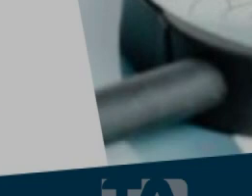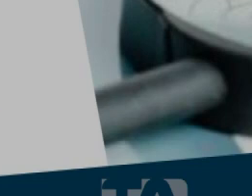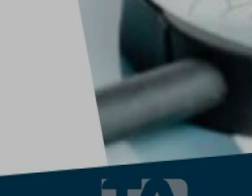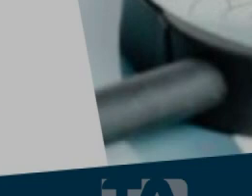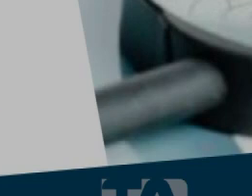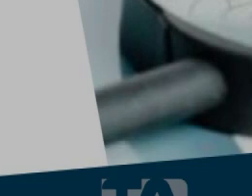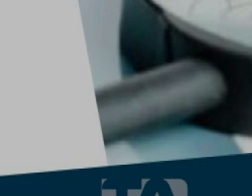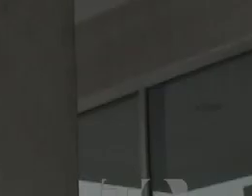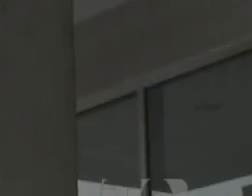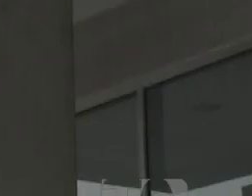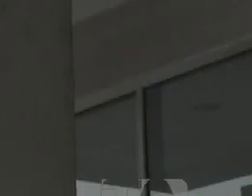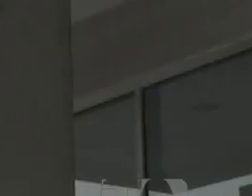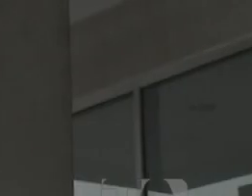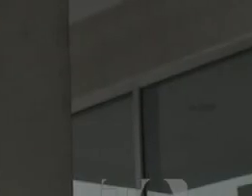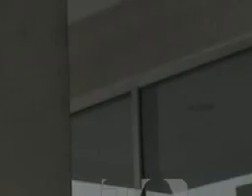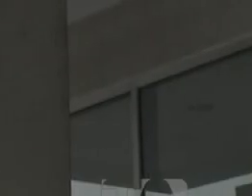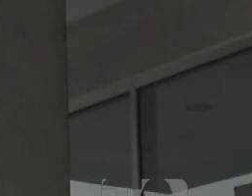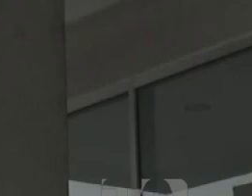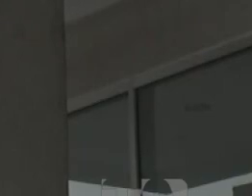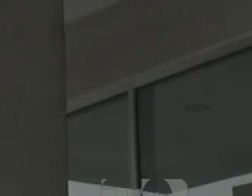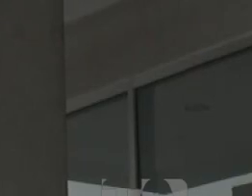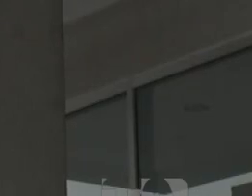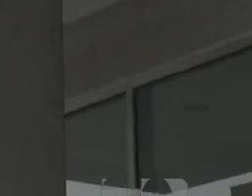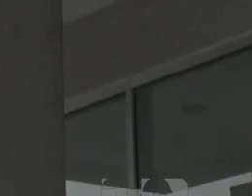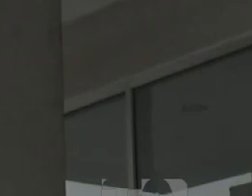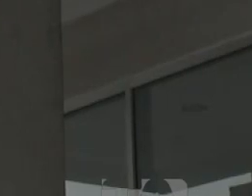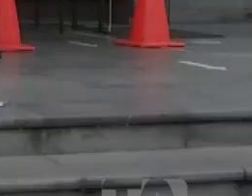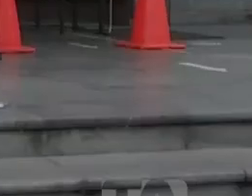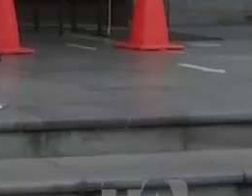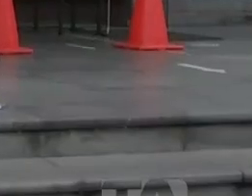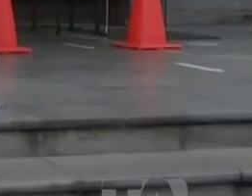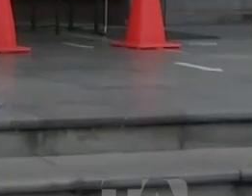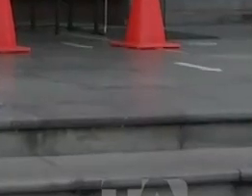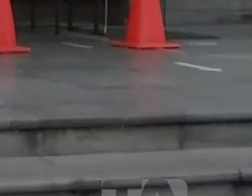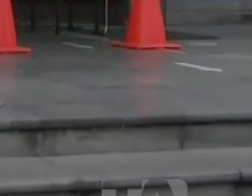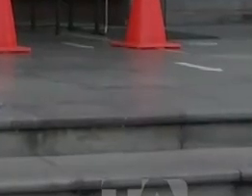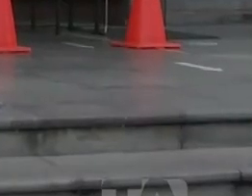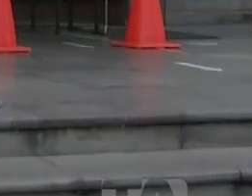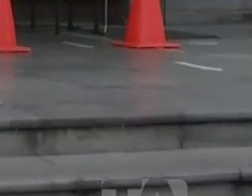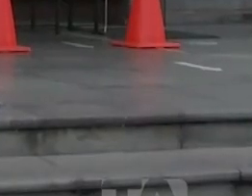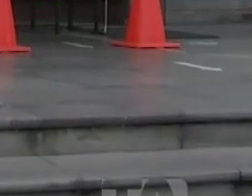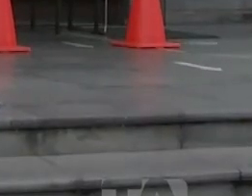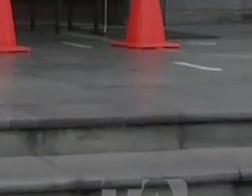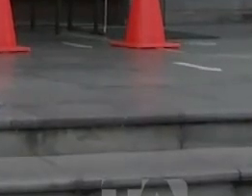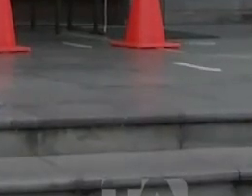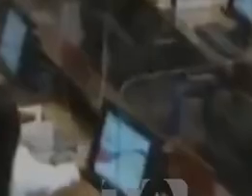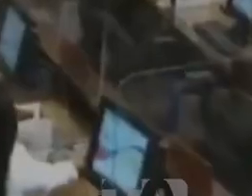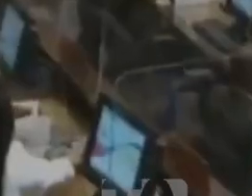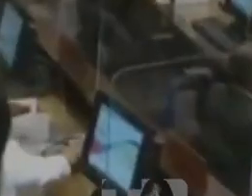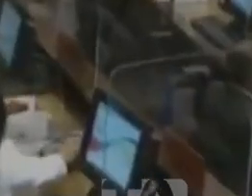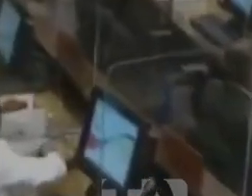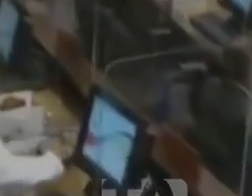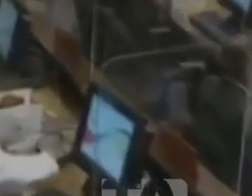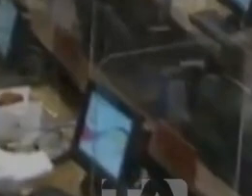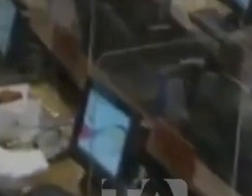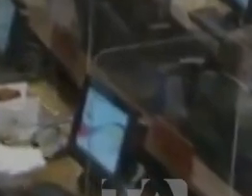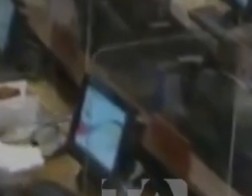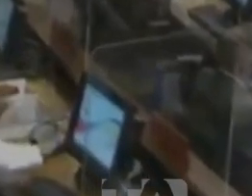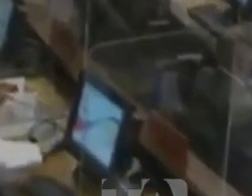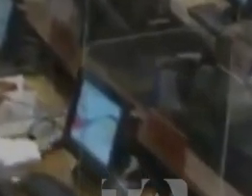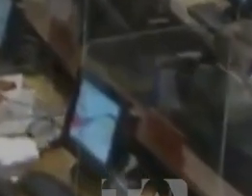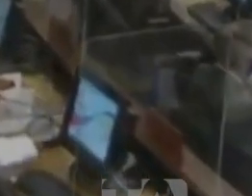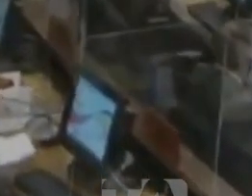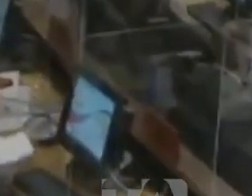legislador de Izquierda Democrática, con el objetivo que el ente de control certifique quiénes de ellos tienen expedientes abiertos y si se les ha